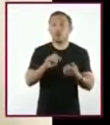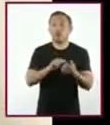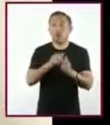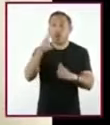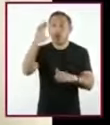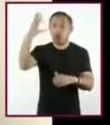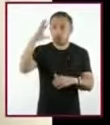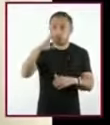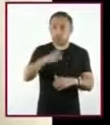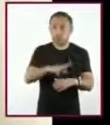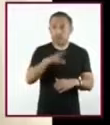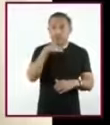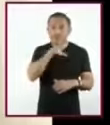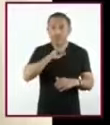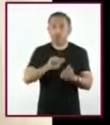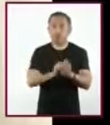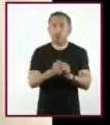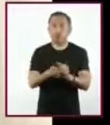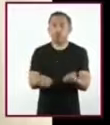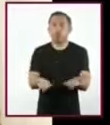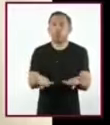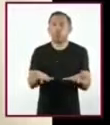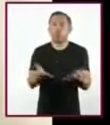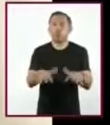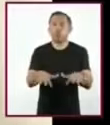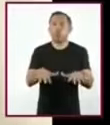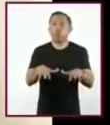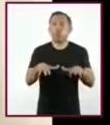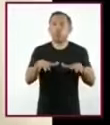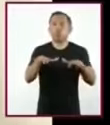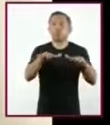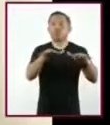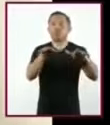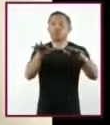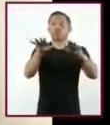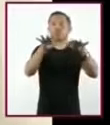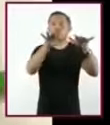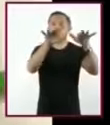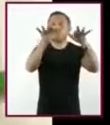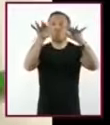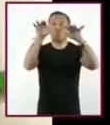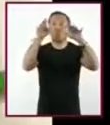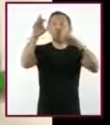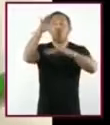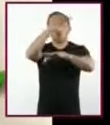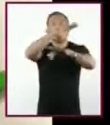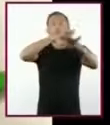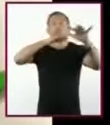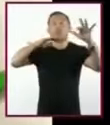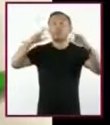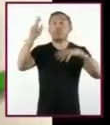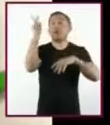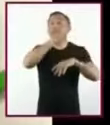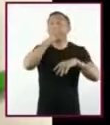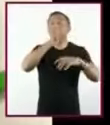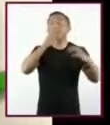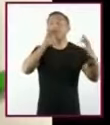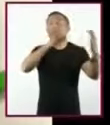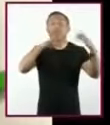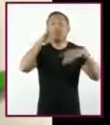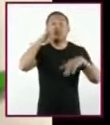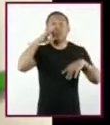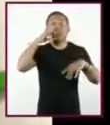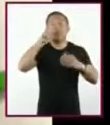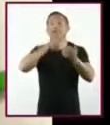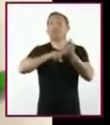y cuando el agua llueve y cae en el suelo, también se evapora y va hacia el aire. Eso genera contaminación